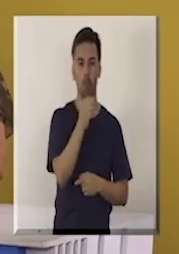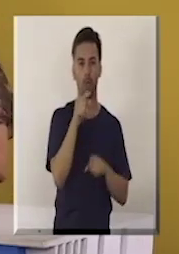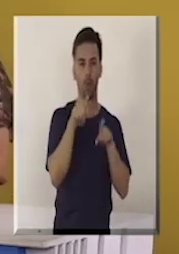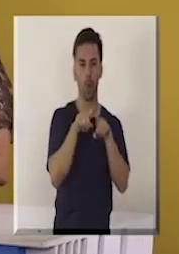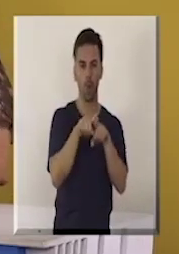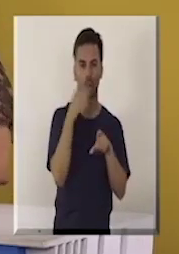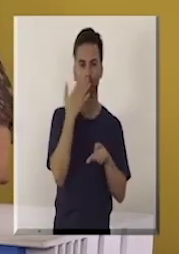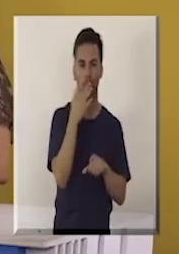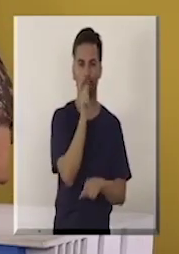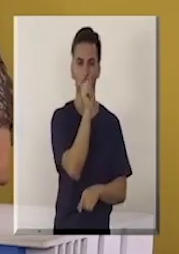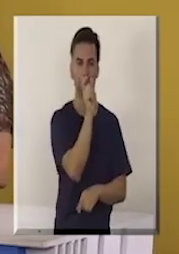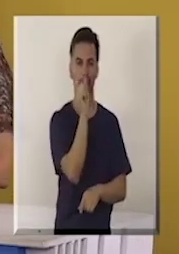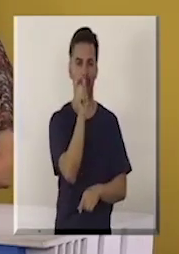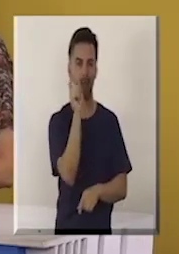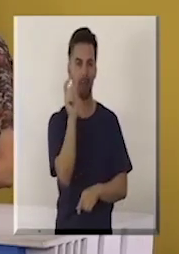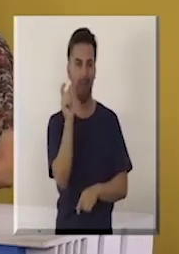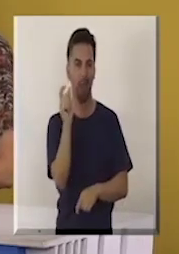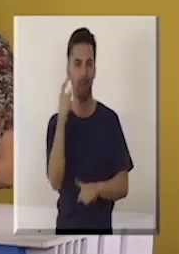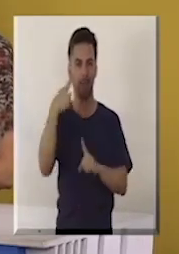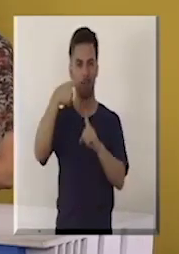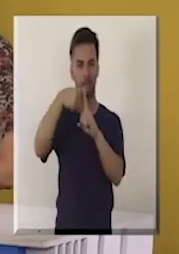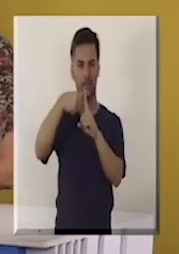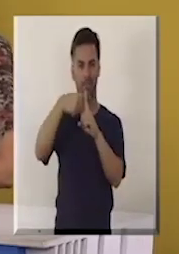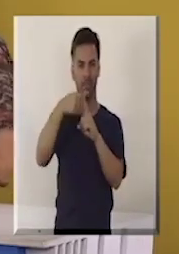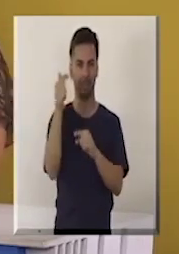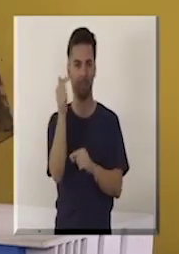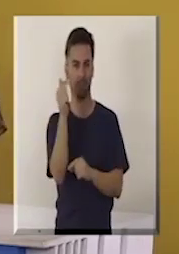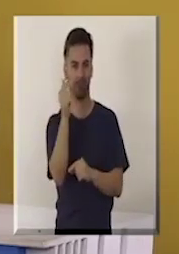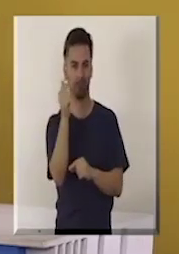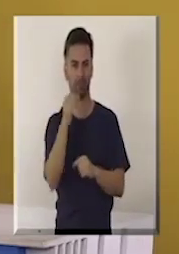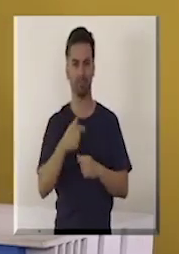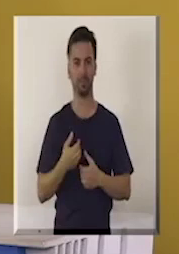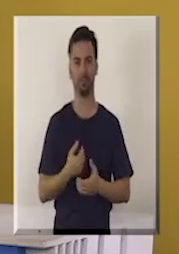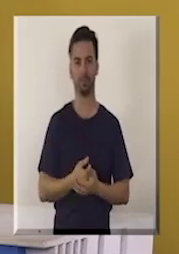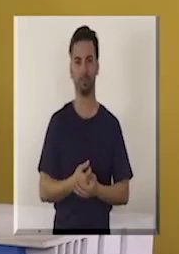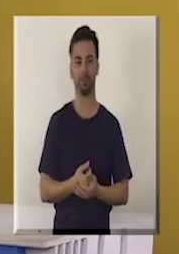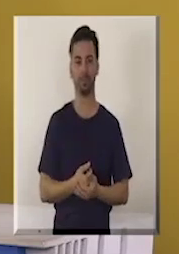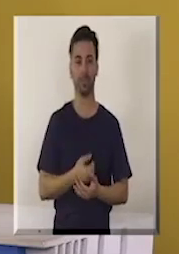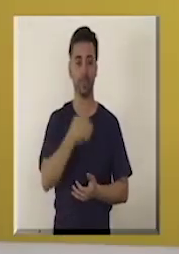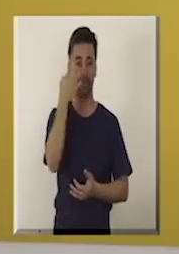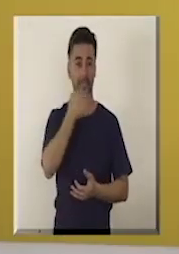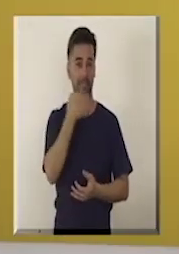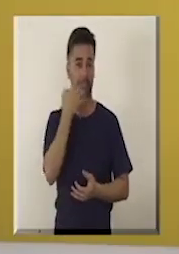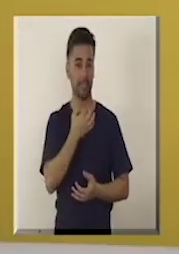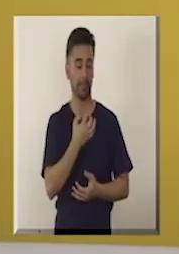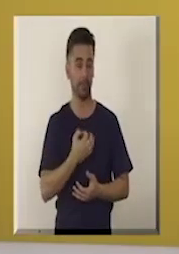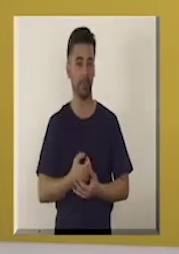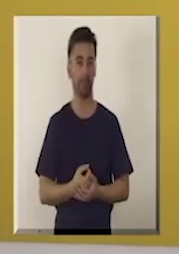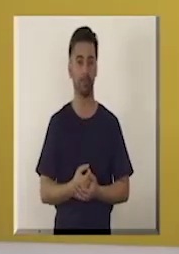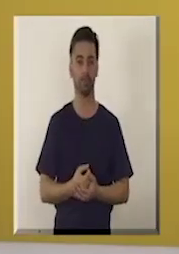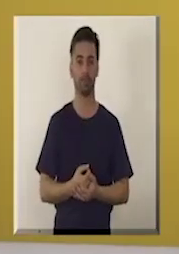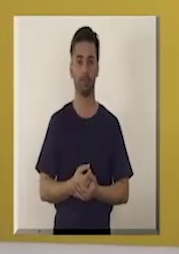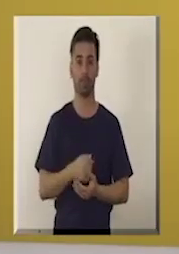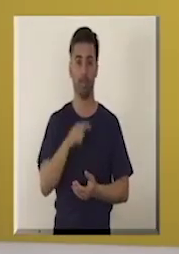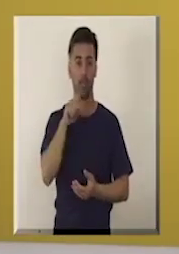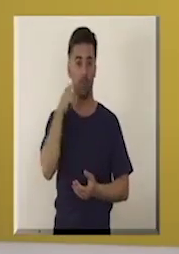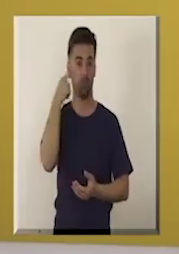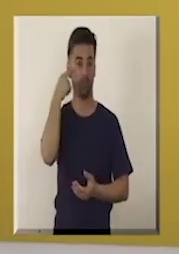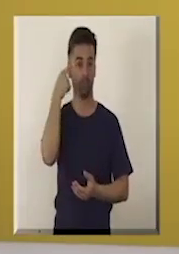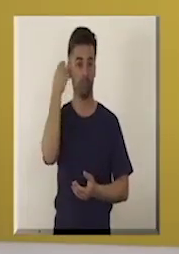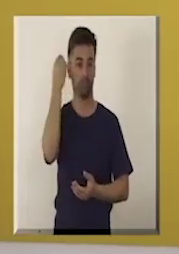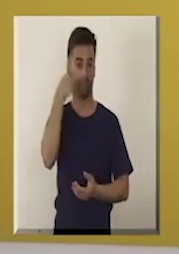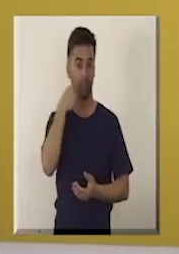variable por las operaciones matemáticas. Siempre ten en cuenta que cuando estás realizando